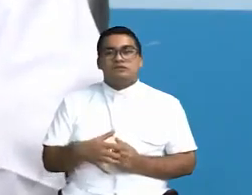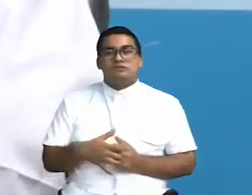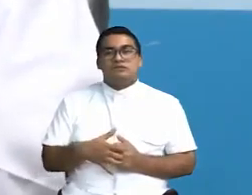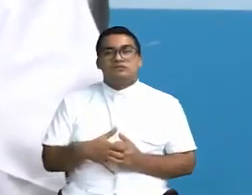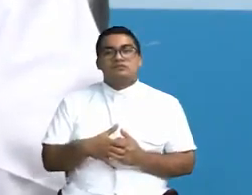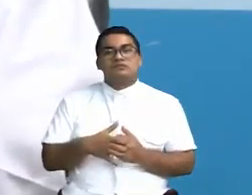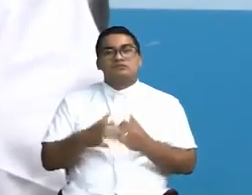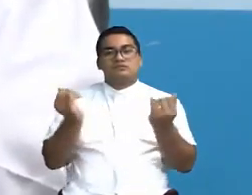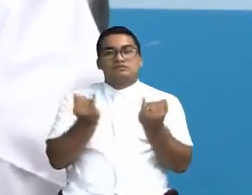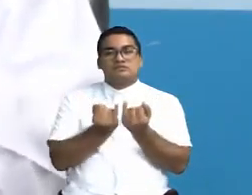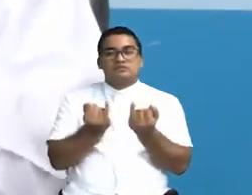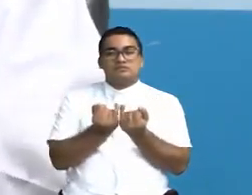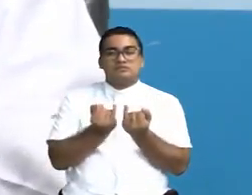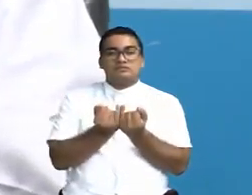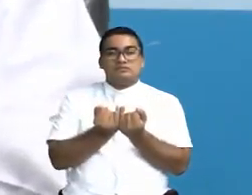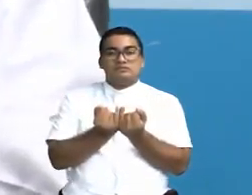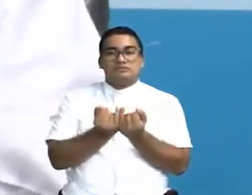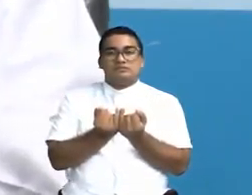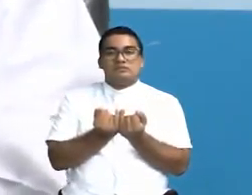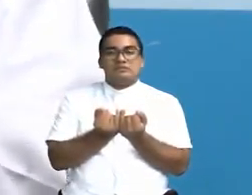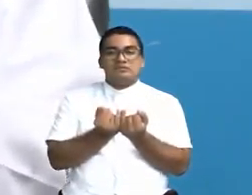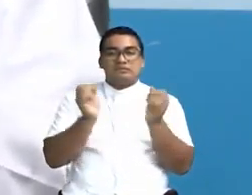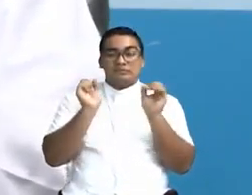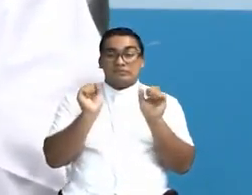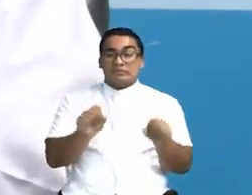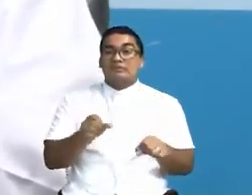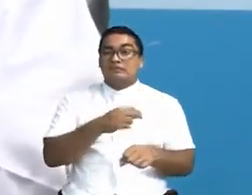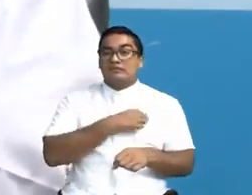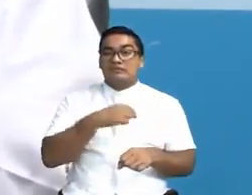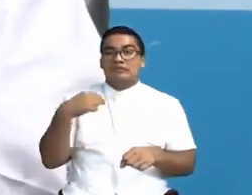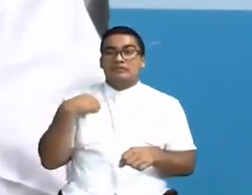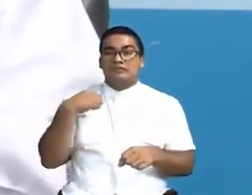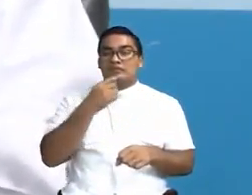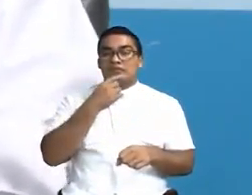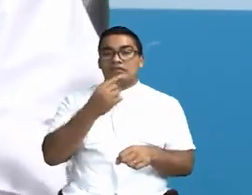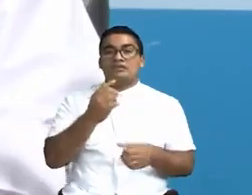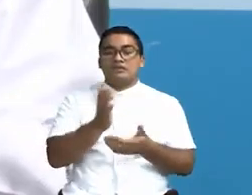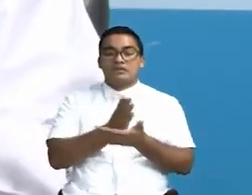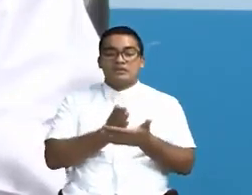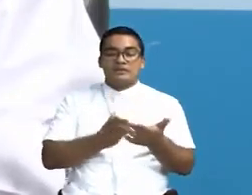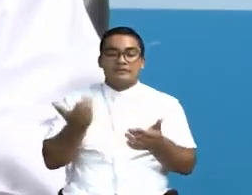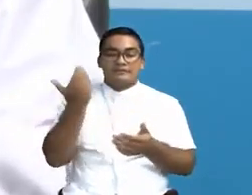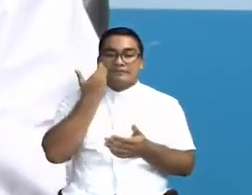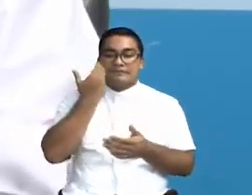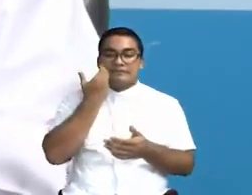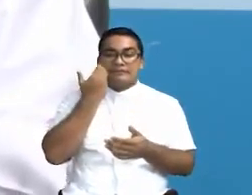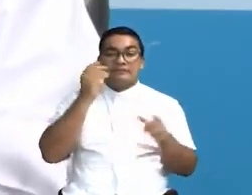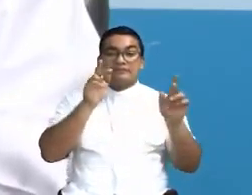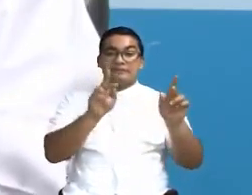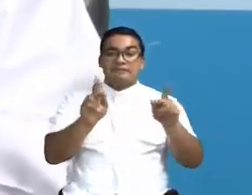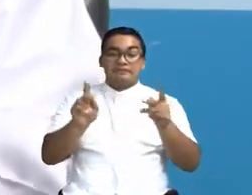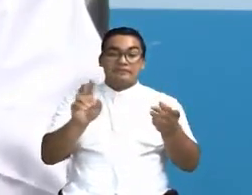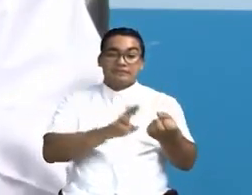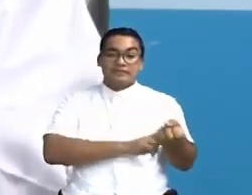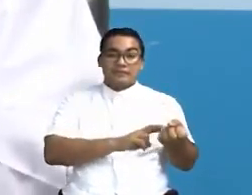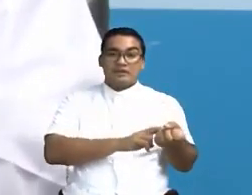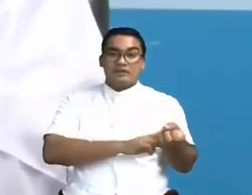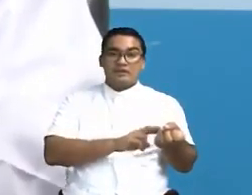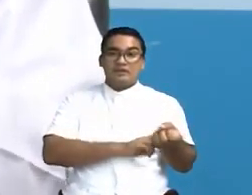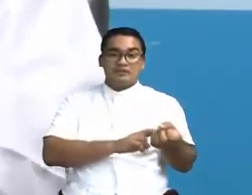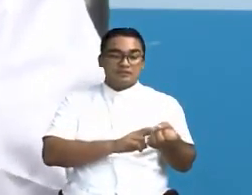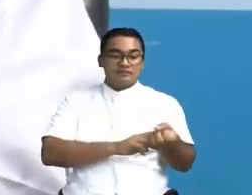también se asocia, o hay que asociarlo también a lo que te decía, enfermedades crónicas. Ajá. Los pacientes diabéticos, que ellos tienen lo